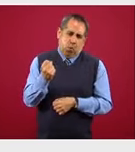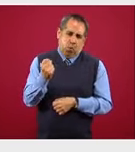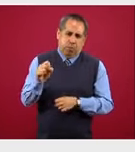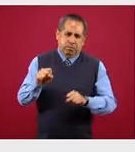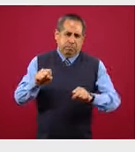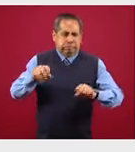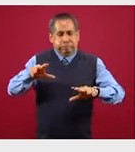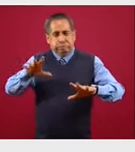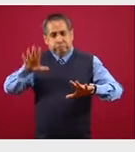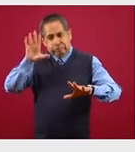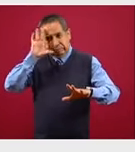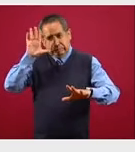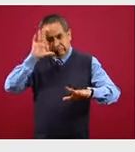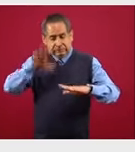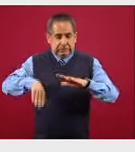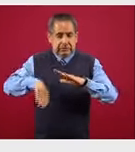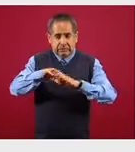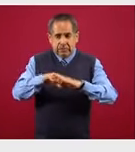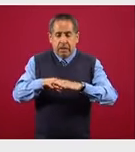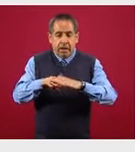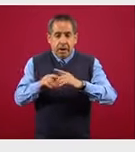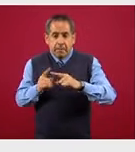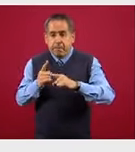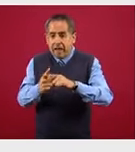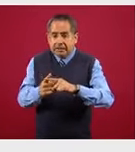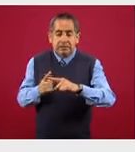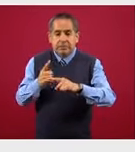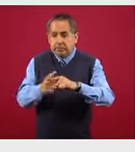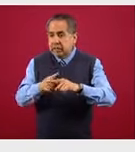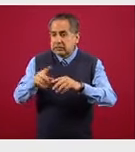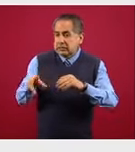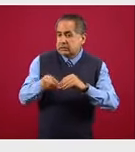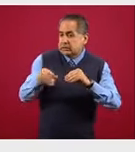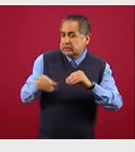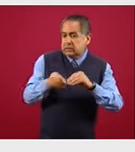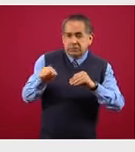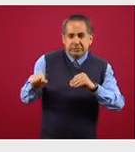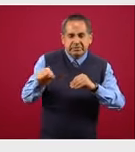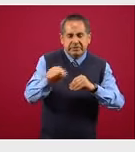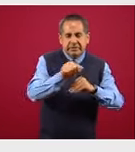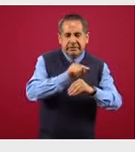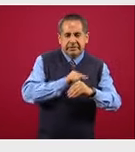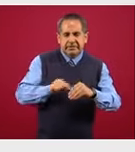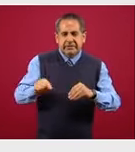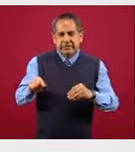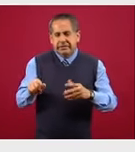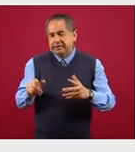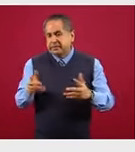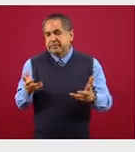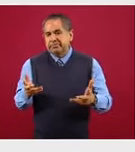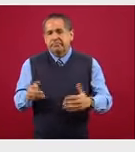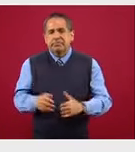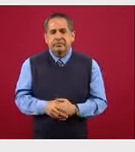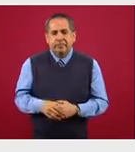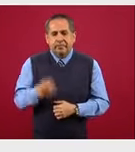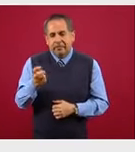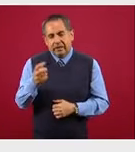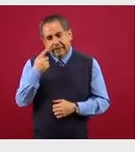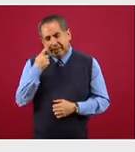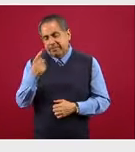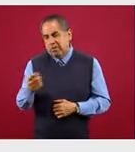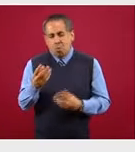que hasta el momento se ha registrado, se le van sumando otros 4 o 5 y el Estado empieza lógicamente ya a